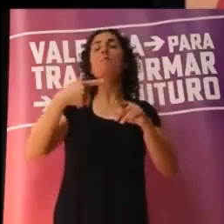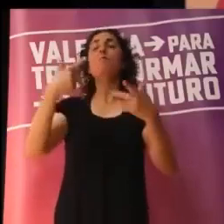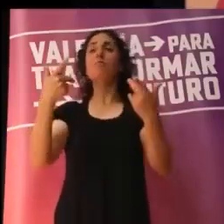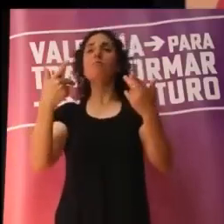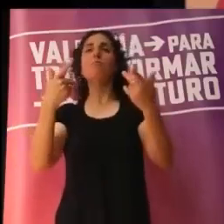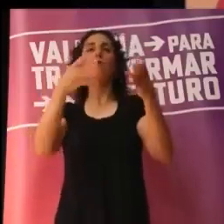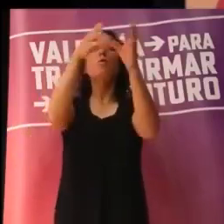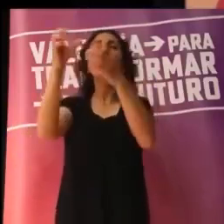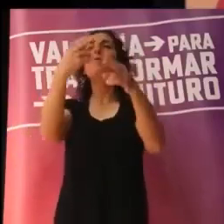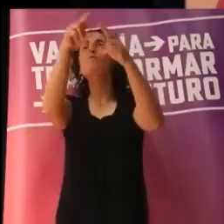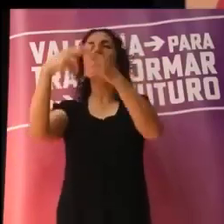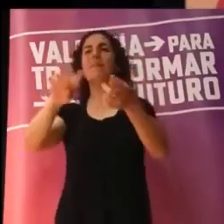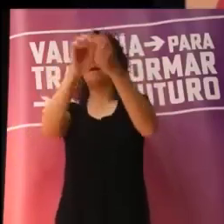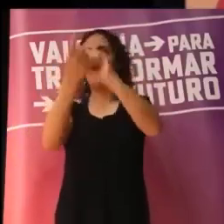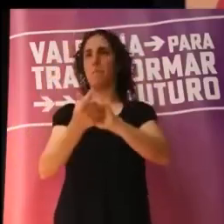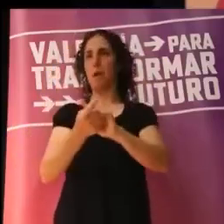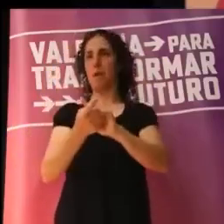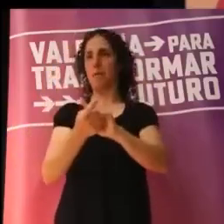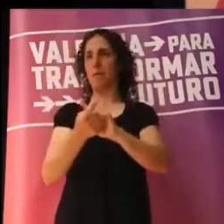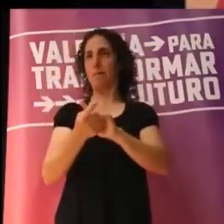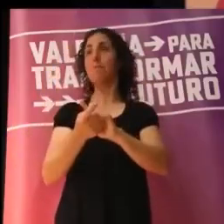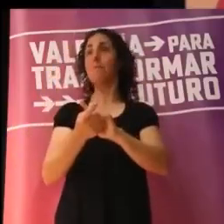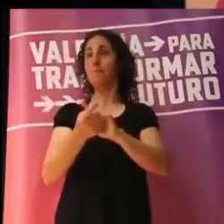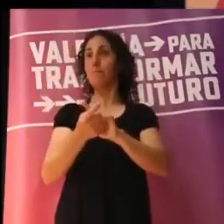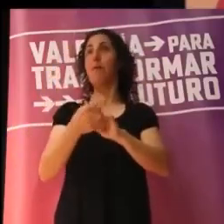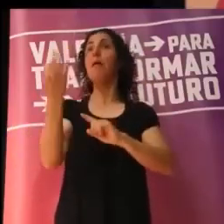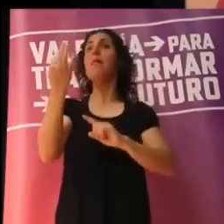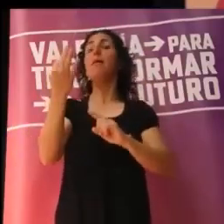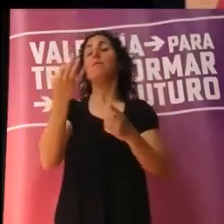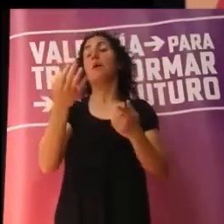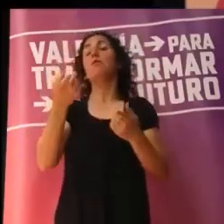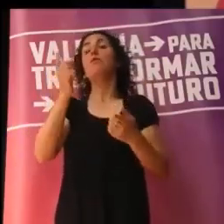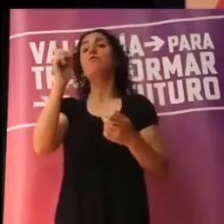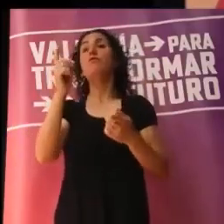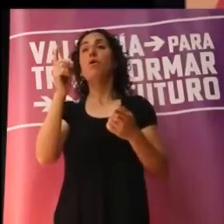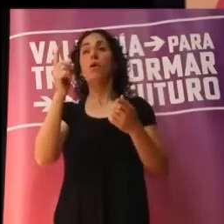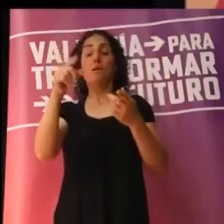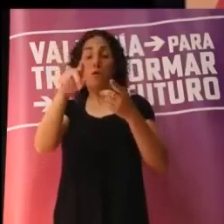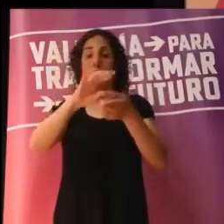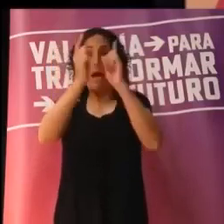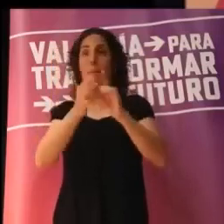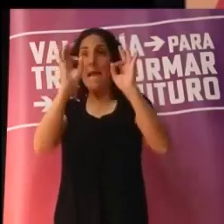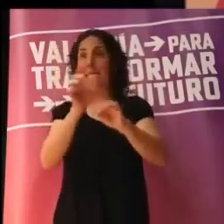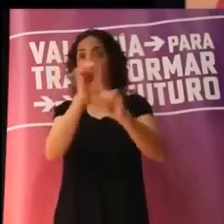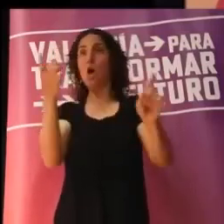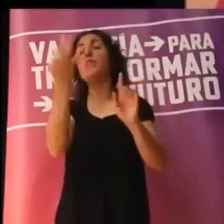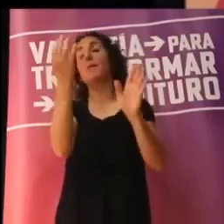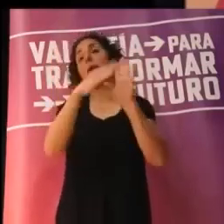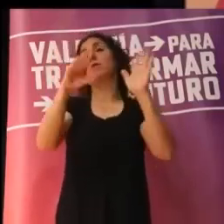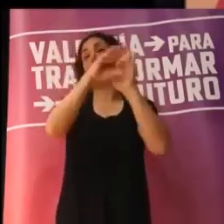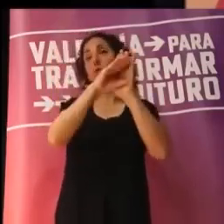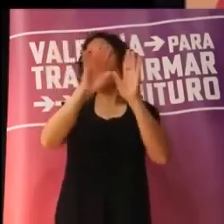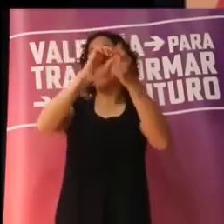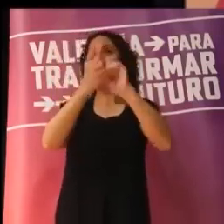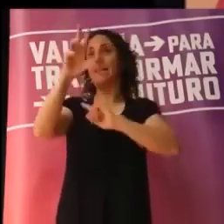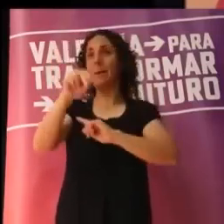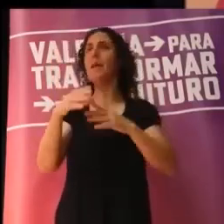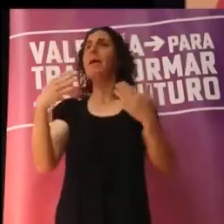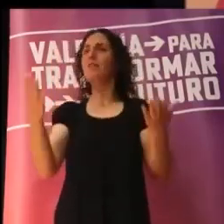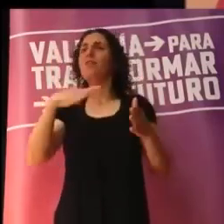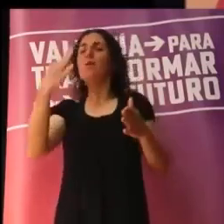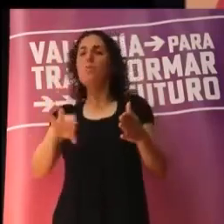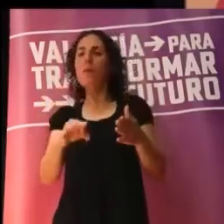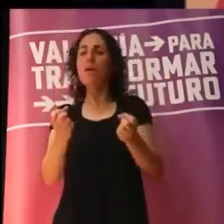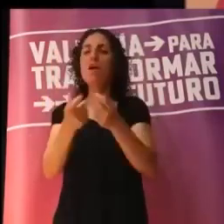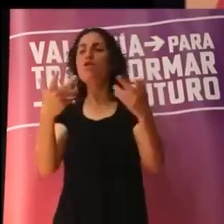la ley electoral no se podría cambiar en lo sustantivo porque habría que cambiar la Constitución. Puesto que esa vía no es tan fácil, se podría modificar el cuadro de partidos